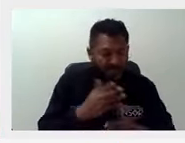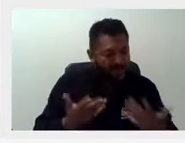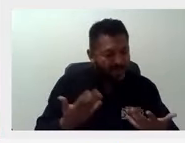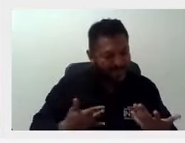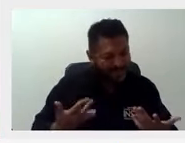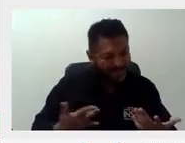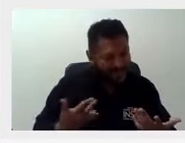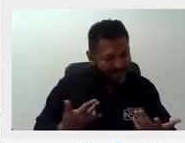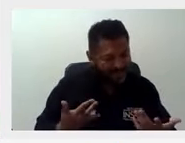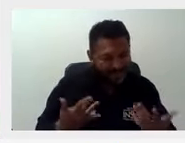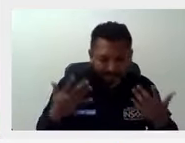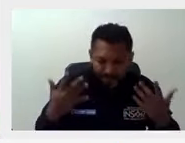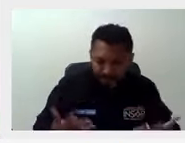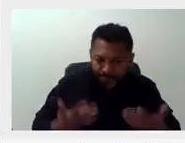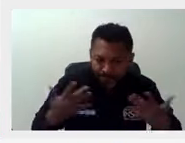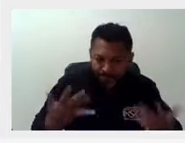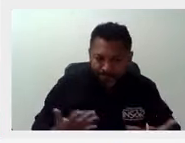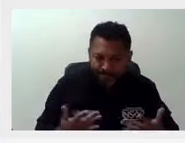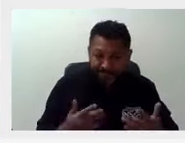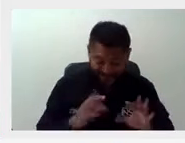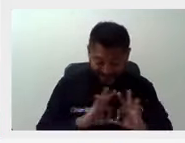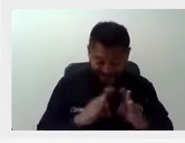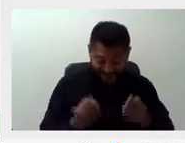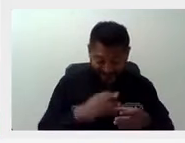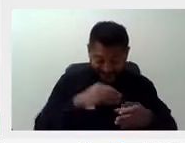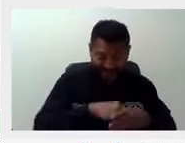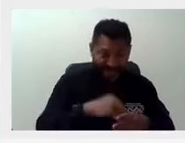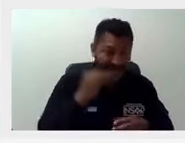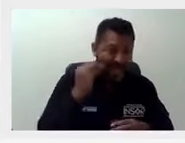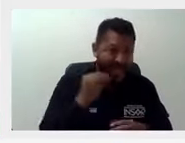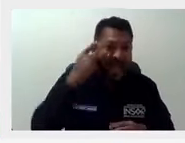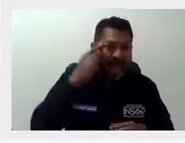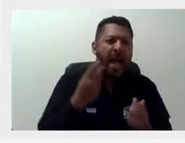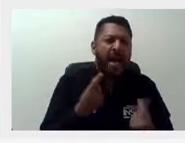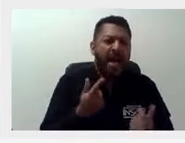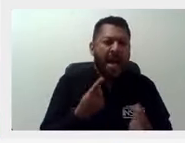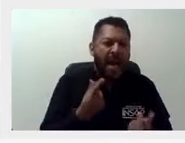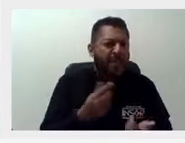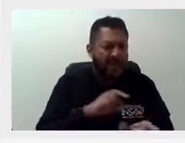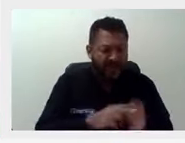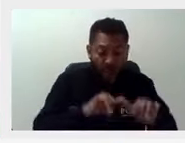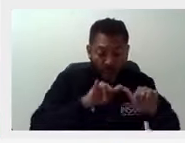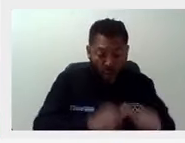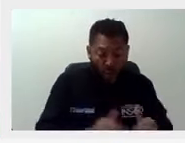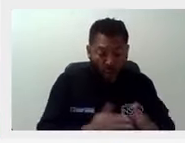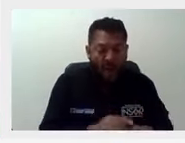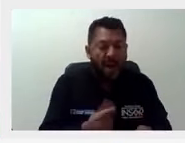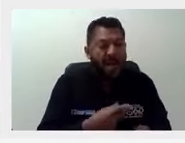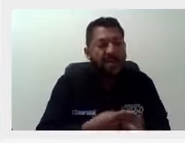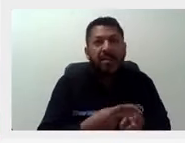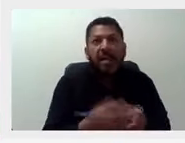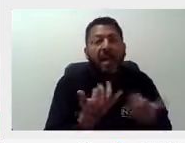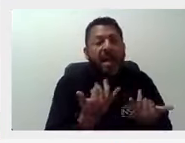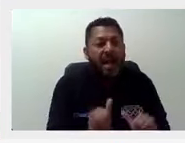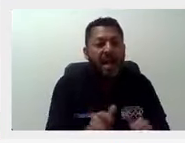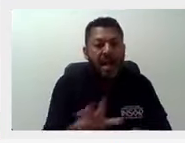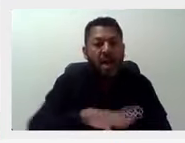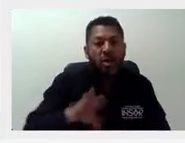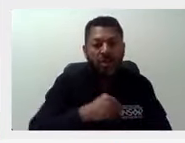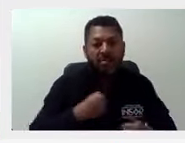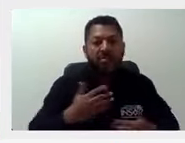las, pues sentíamos desde las familias que todo iba a pasar muy pronto y como que al principio estaban todos tranquilos.